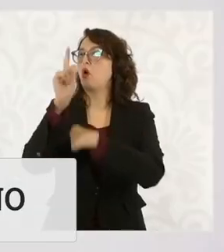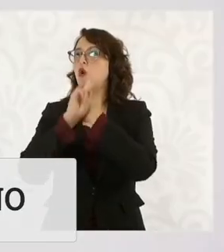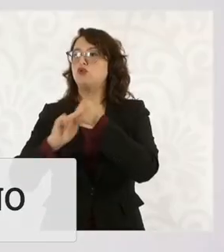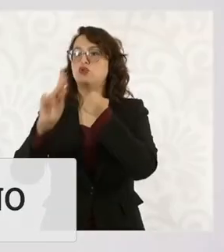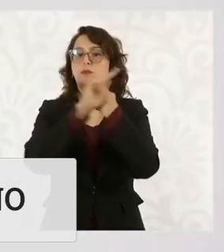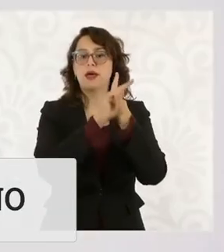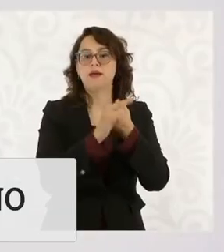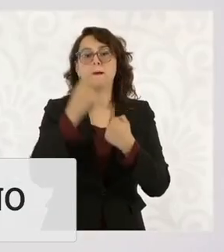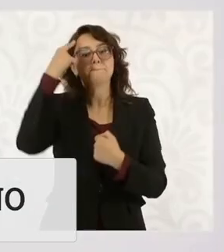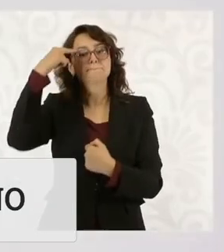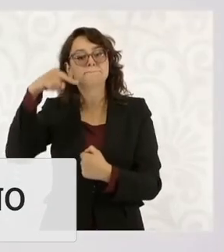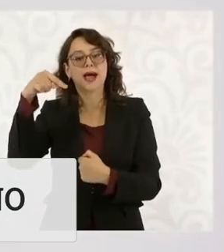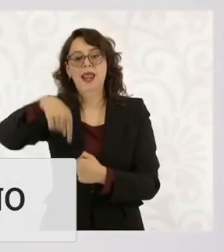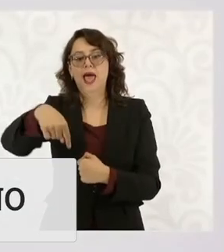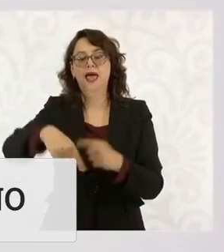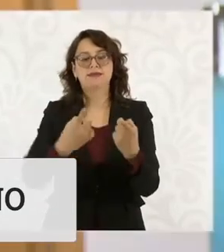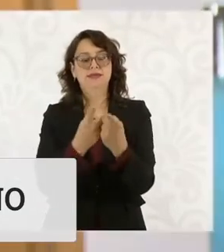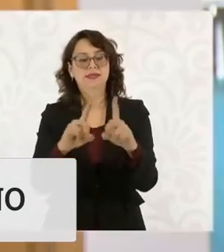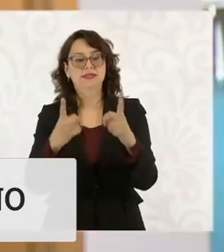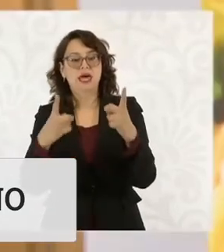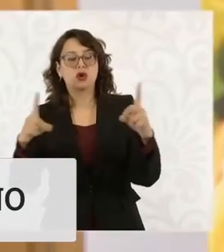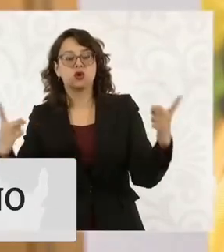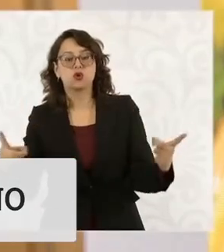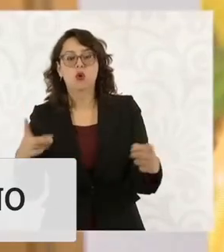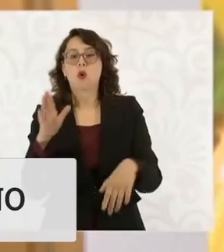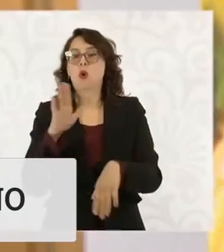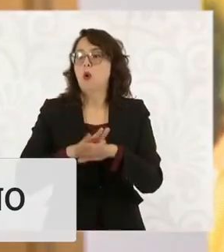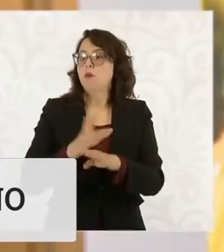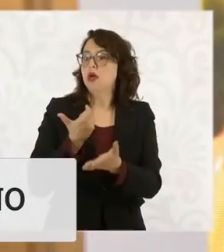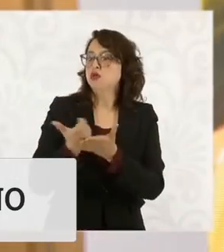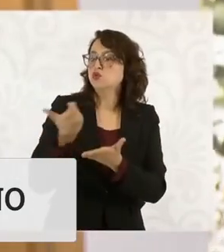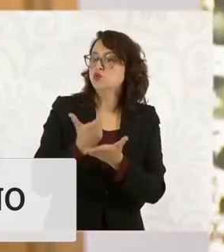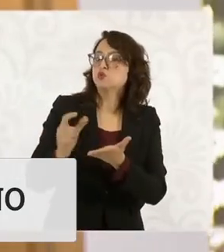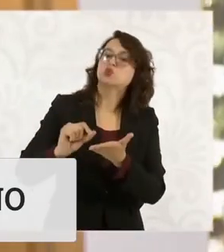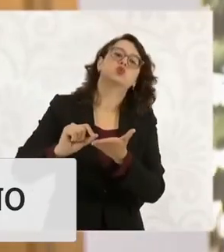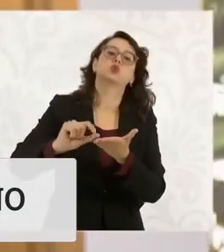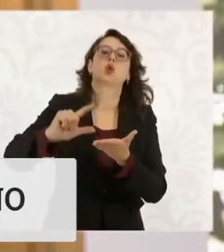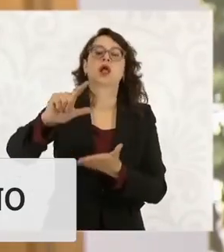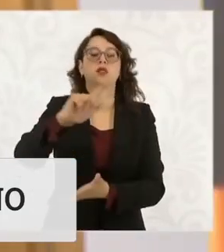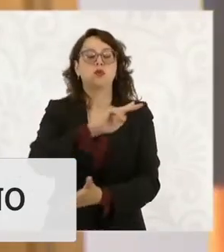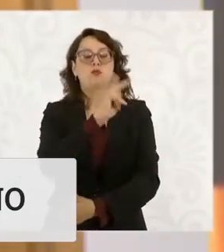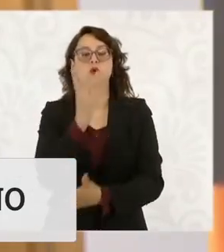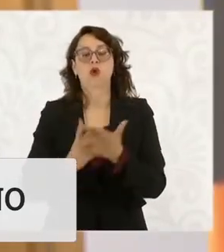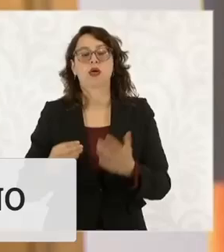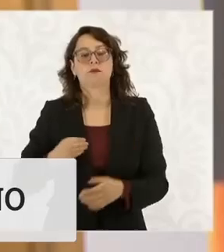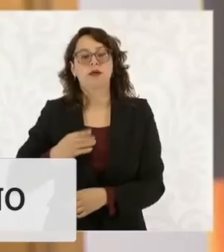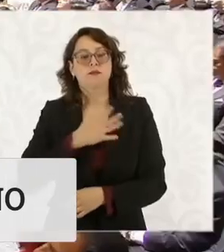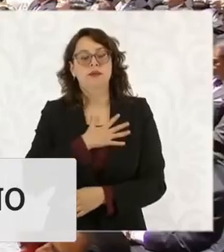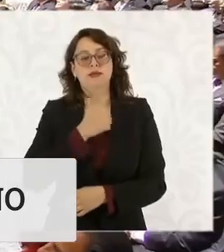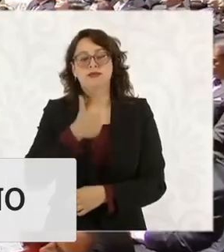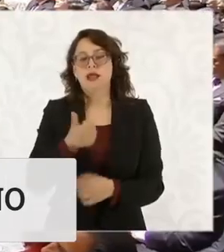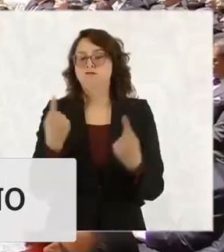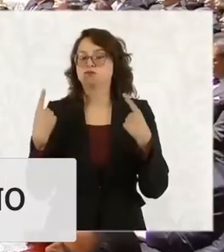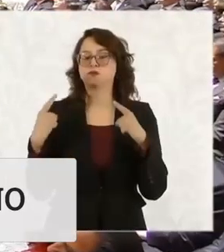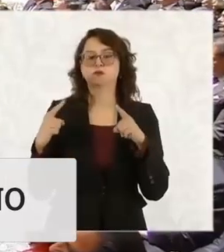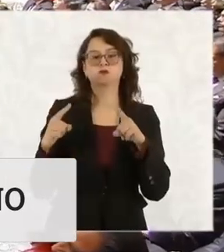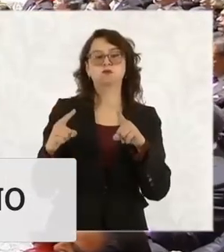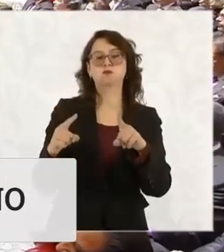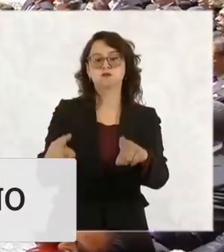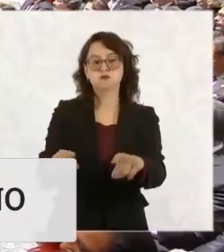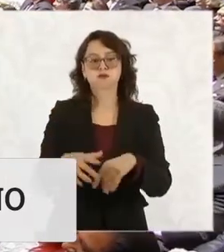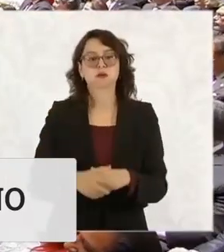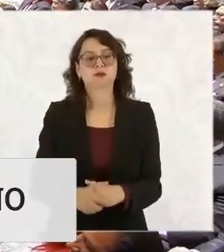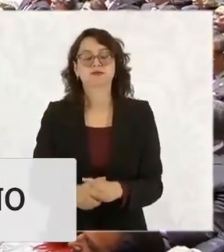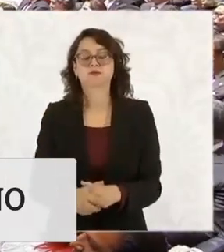desarrollo regional, al tiempo que garantizamos aumento del salario y programas de bienestar. Durante todo